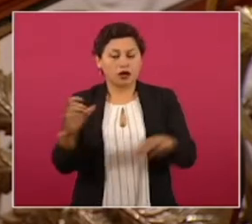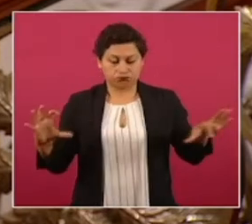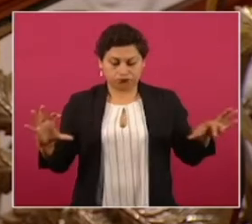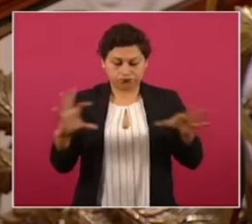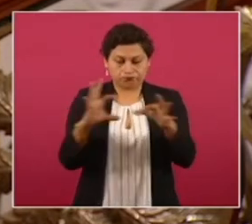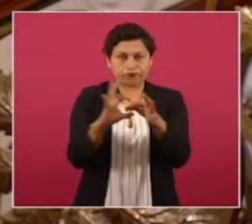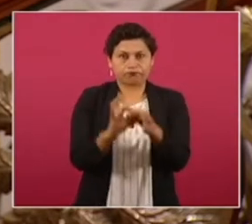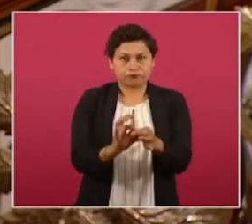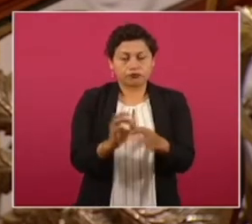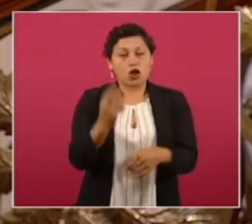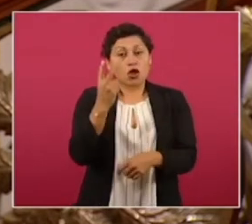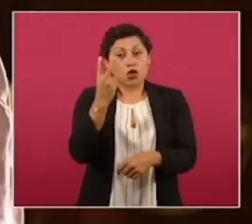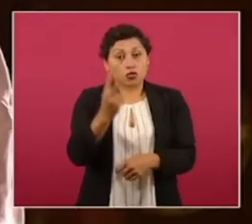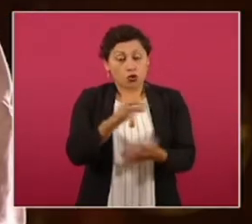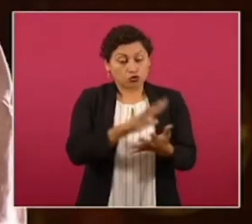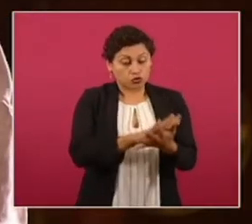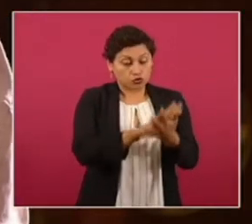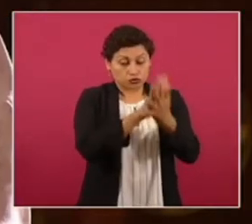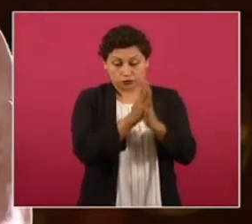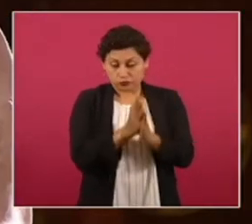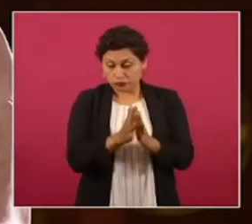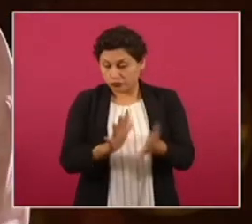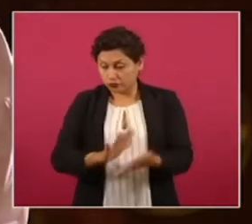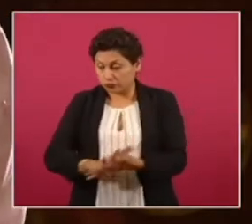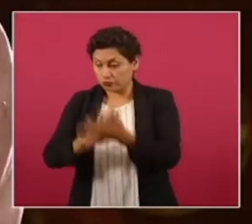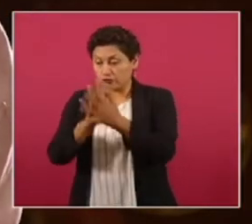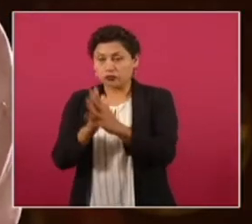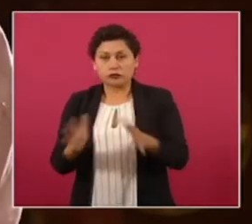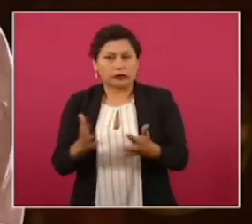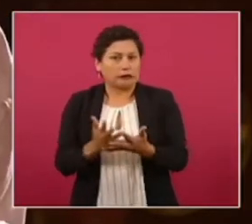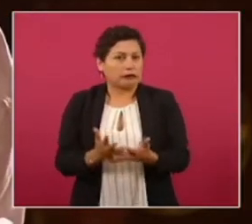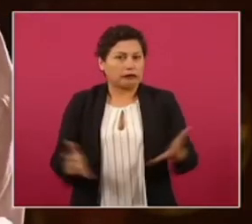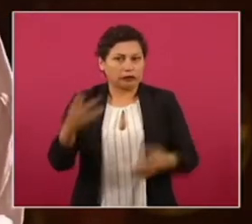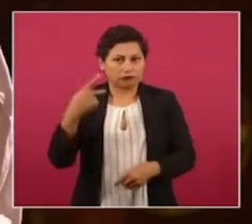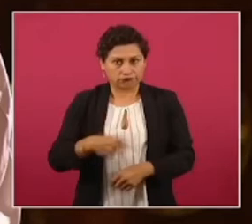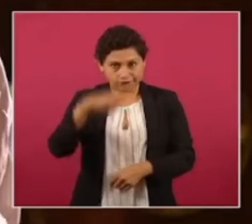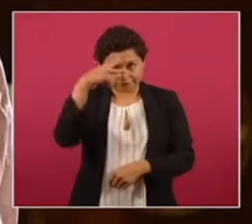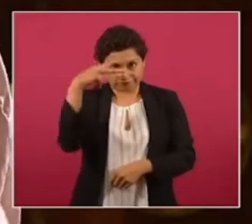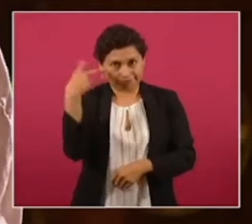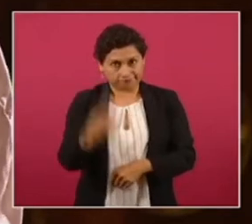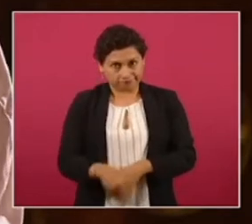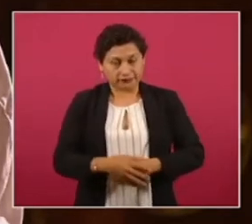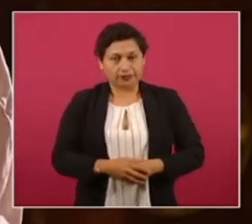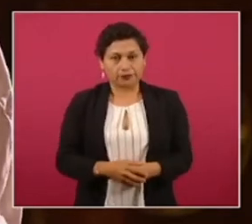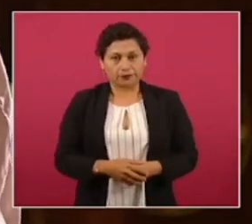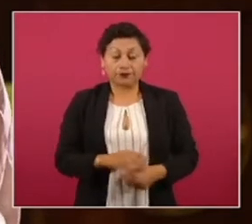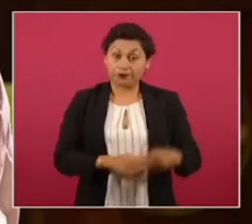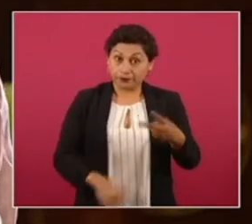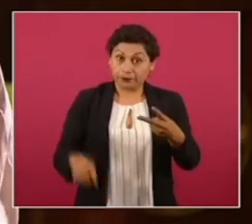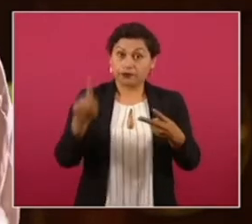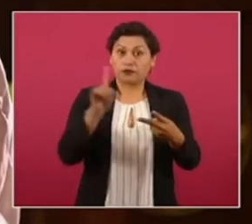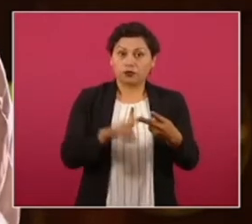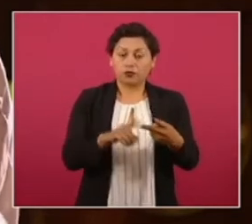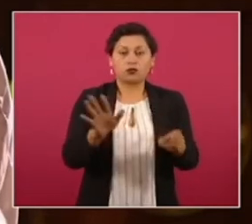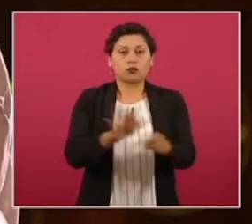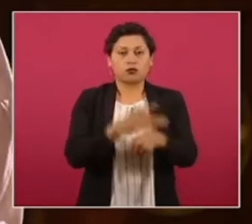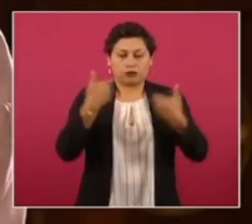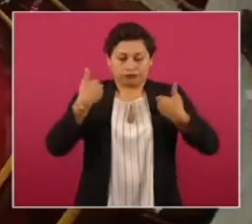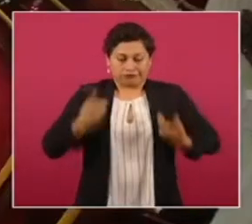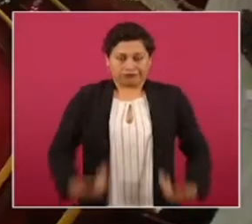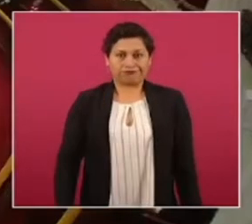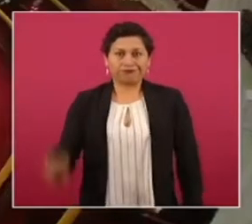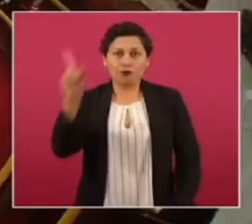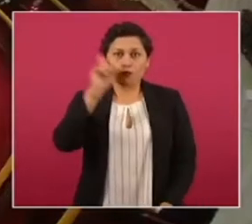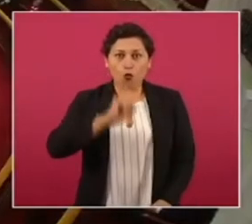grandes transformaciones del país. En segundo lugar, porque como mujer, al recordar y